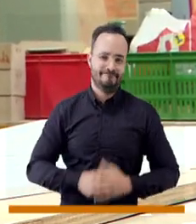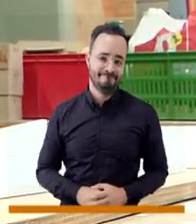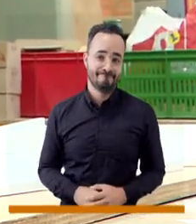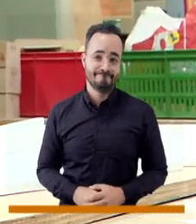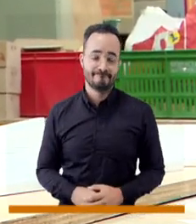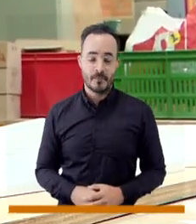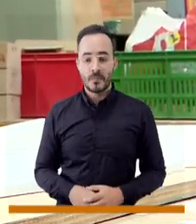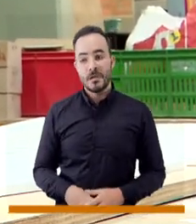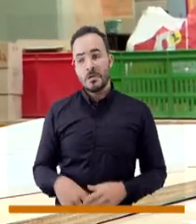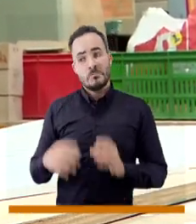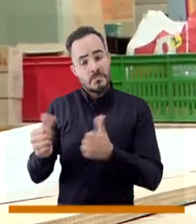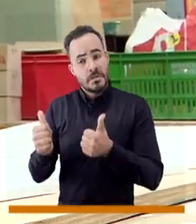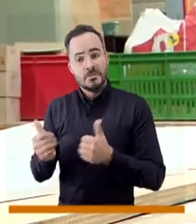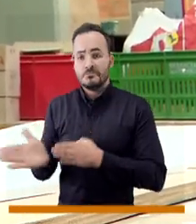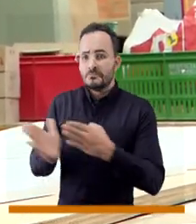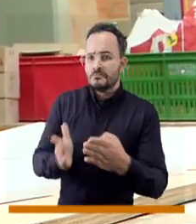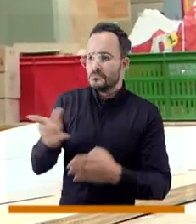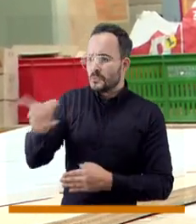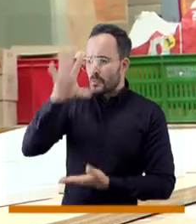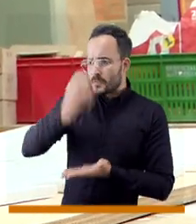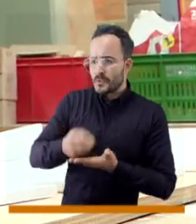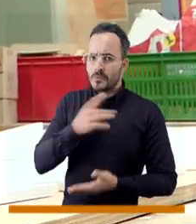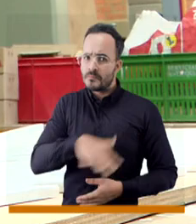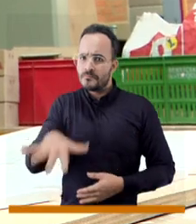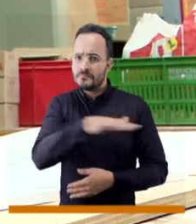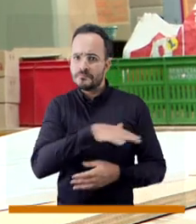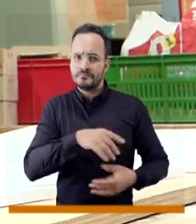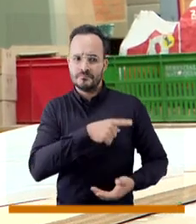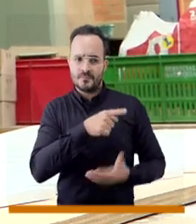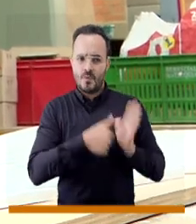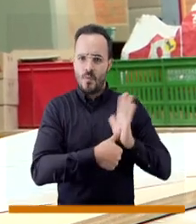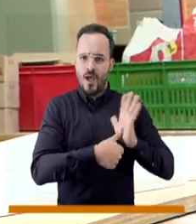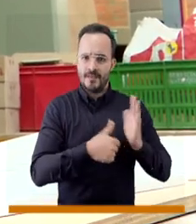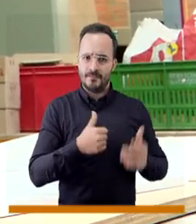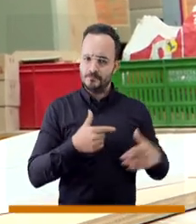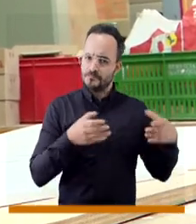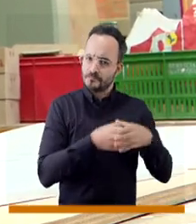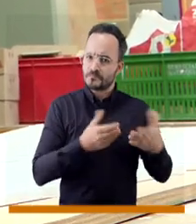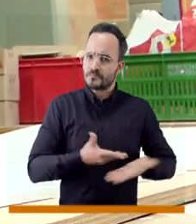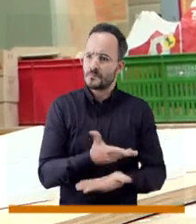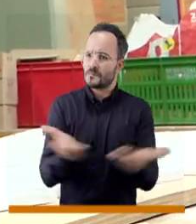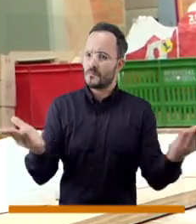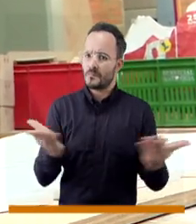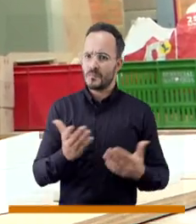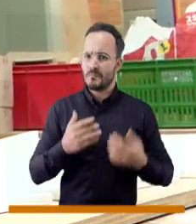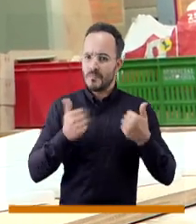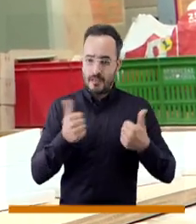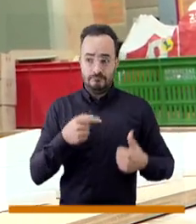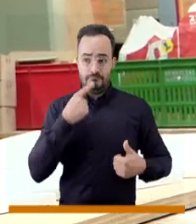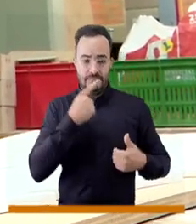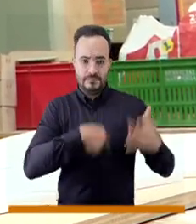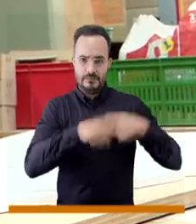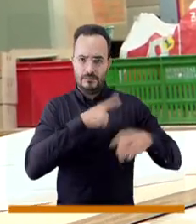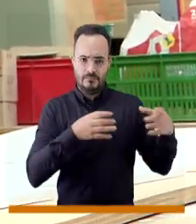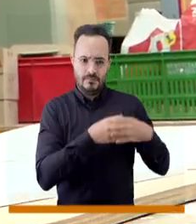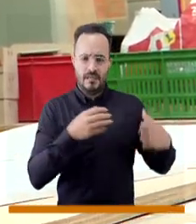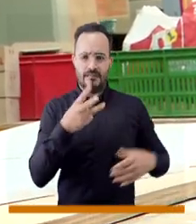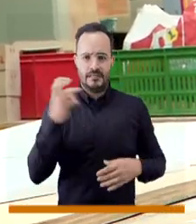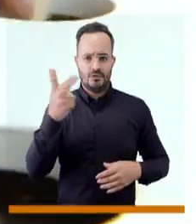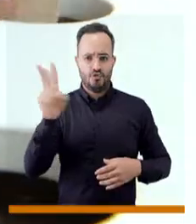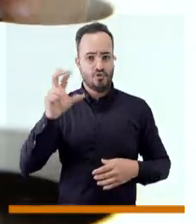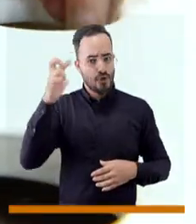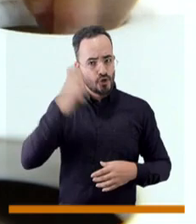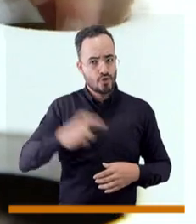sistema de formación, cómo opera en el sistema de educación oficial, porque nos dice la concejal, 312 docentes